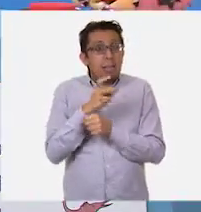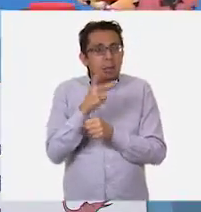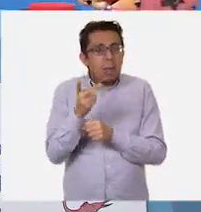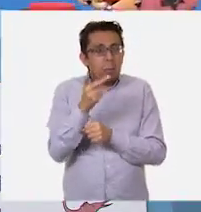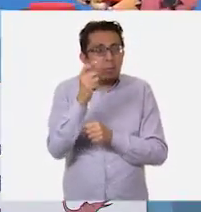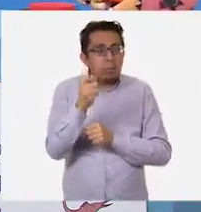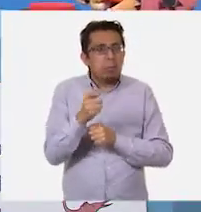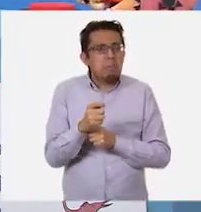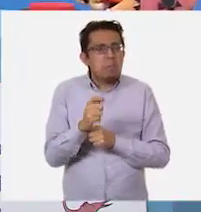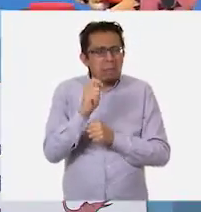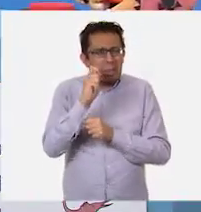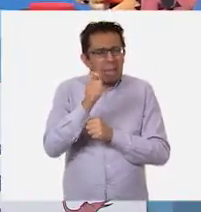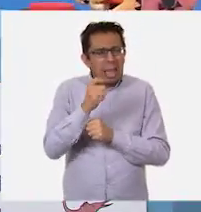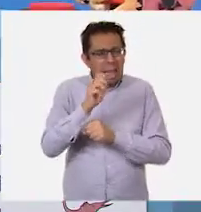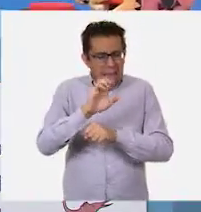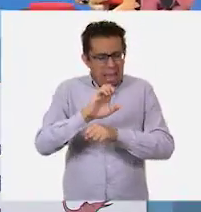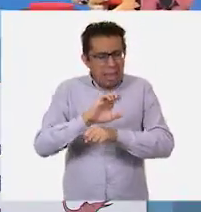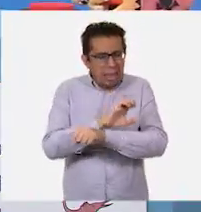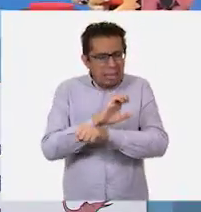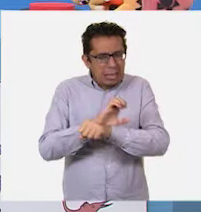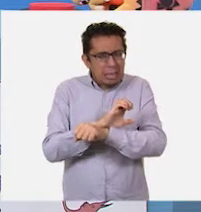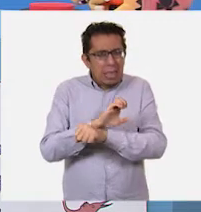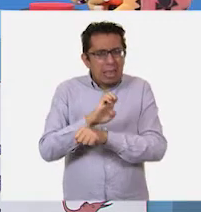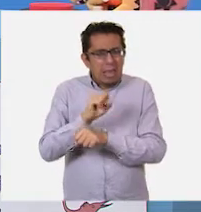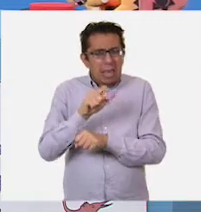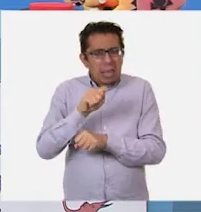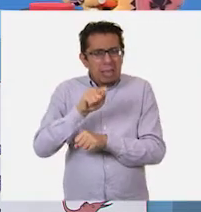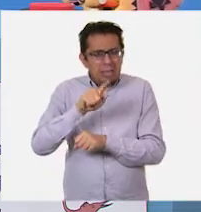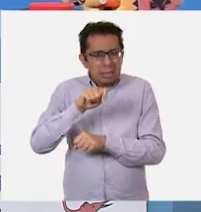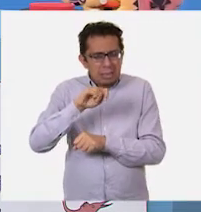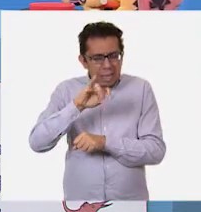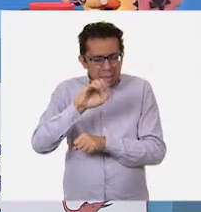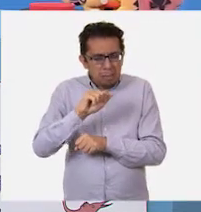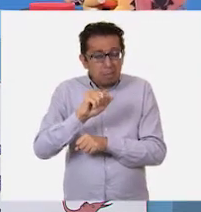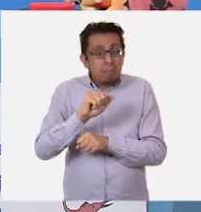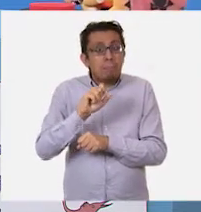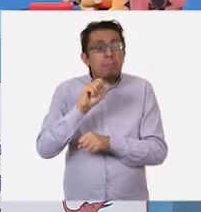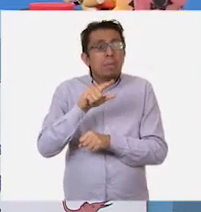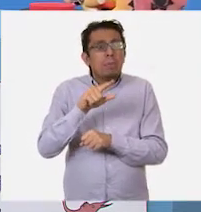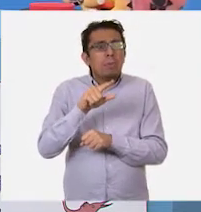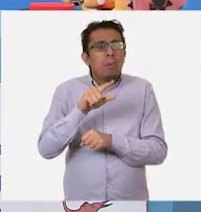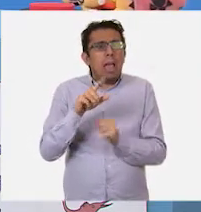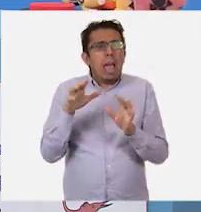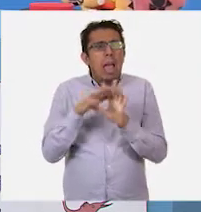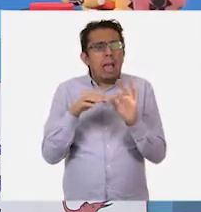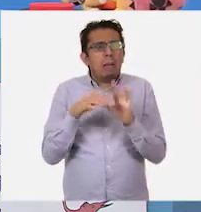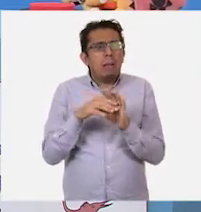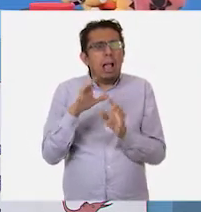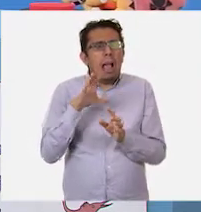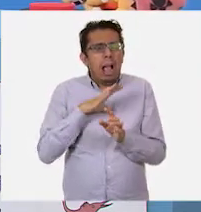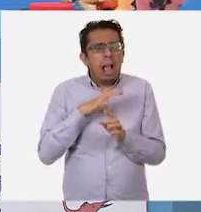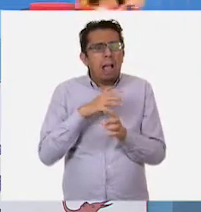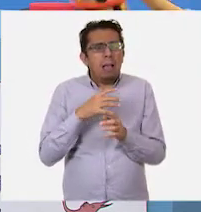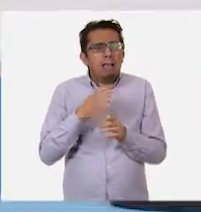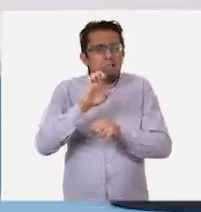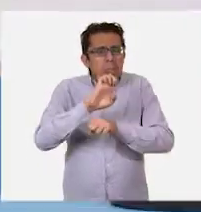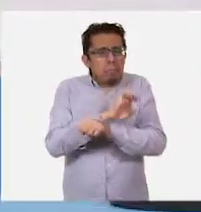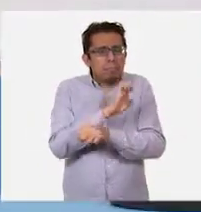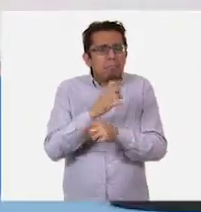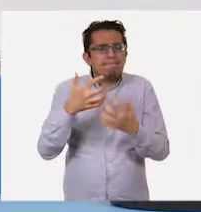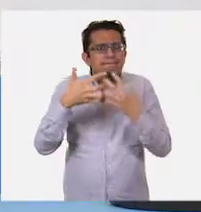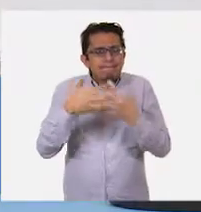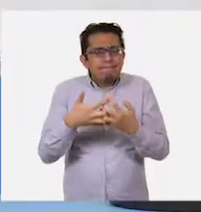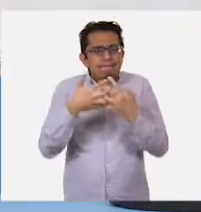¿Qué es la electricidad estática? Y explica las dos principales formas de producirla.